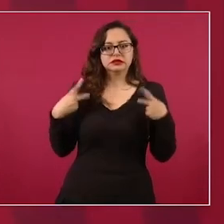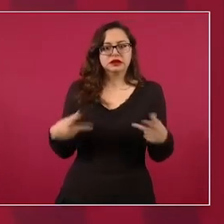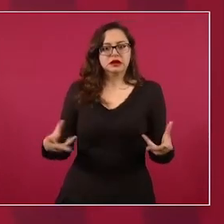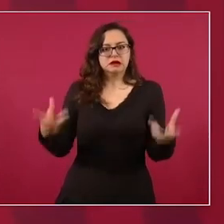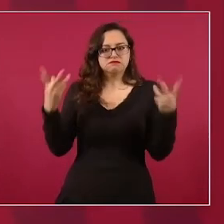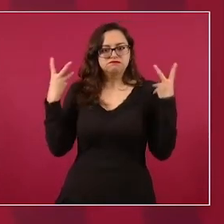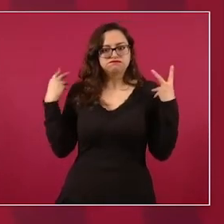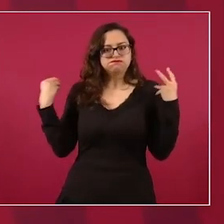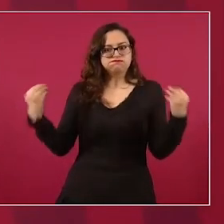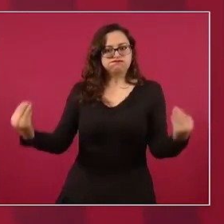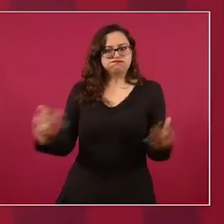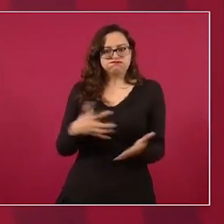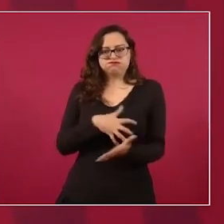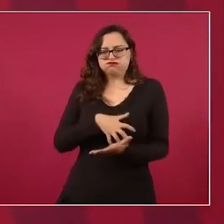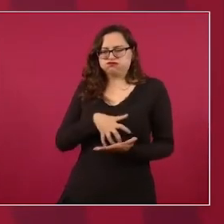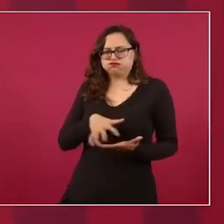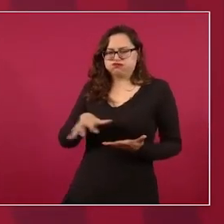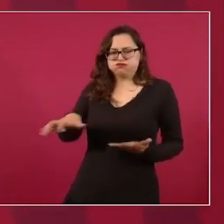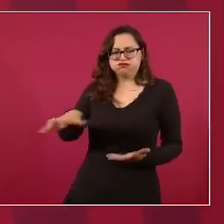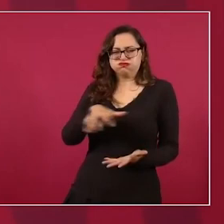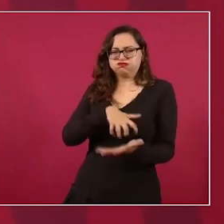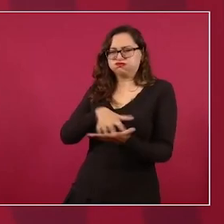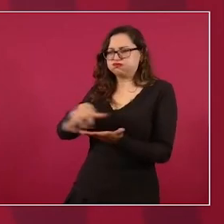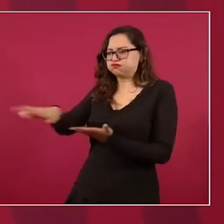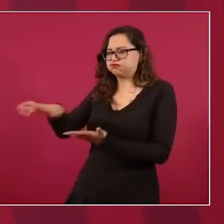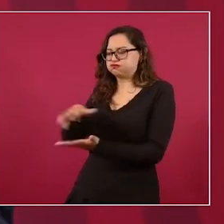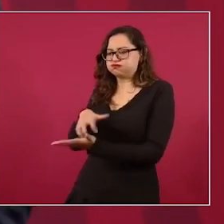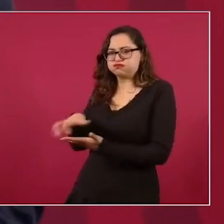pero una cosa